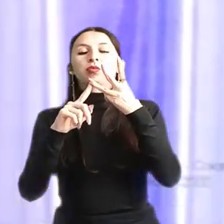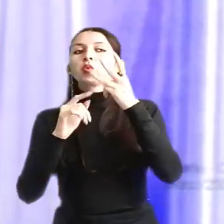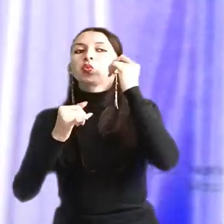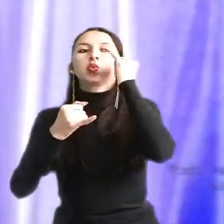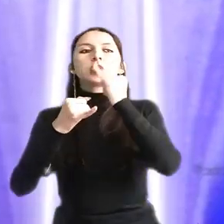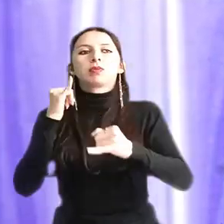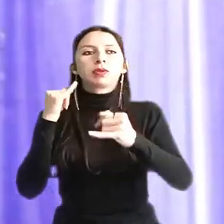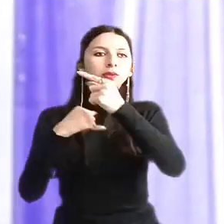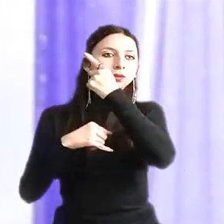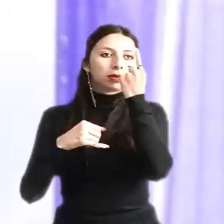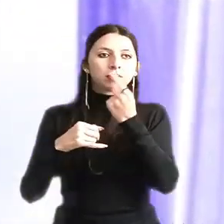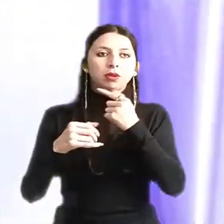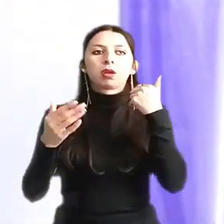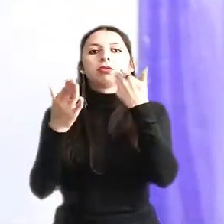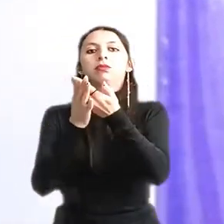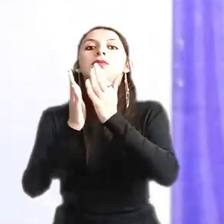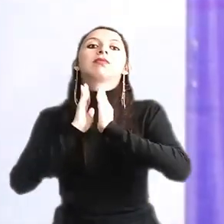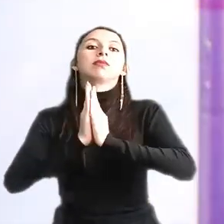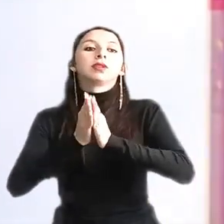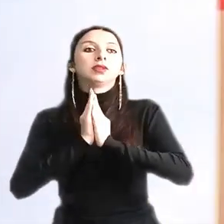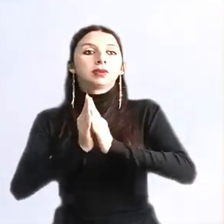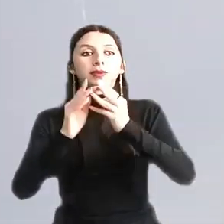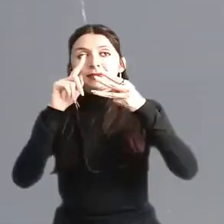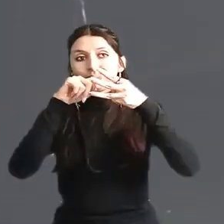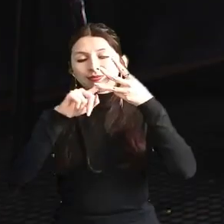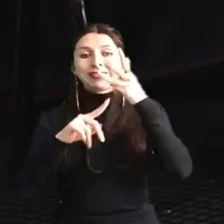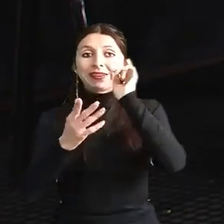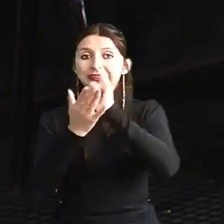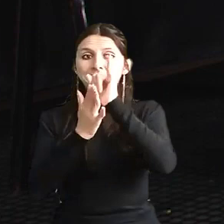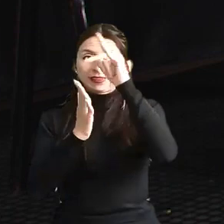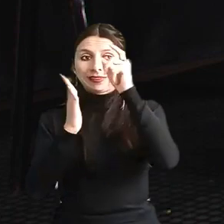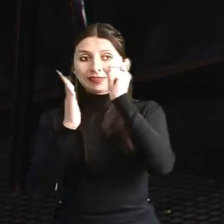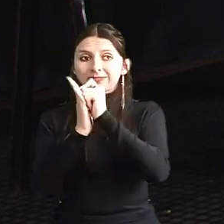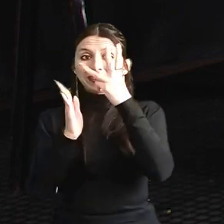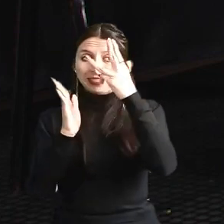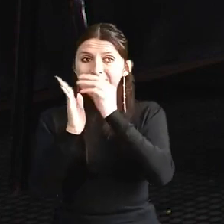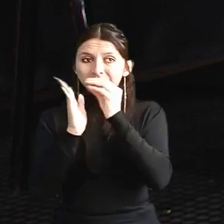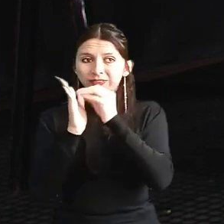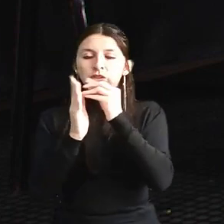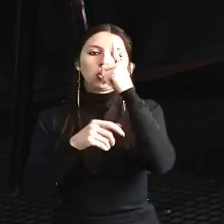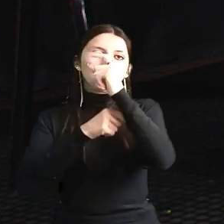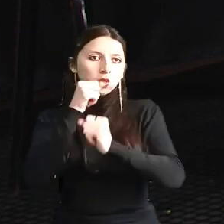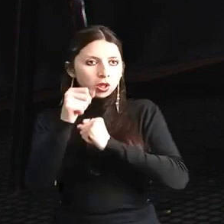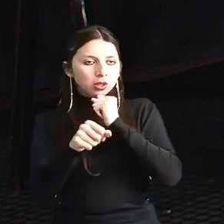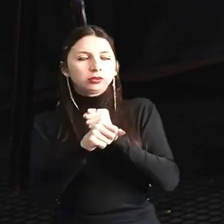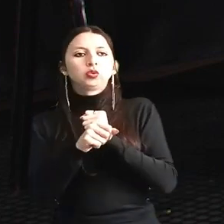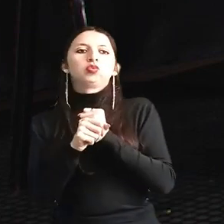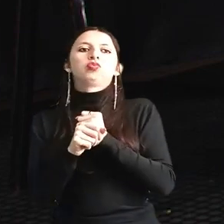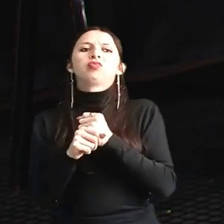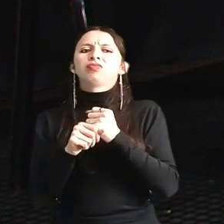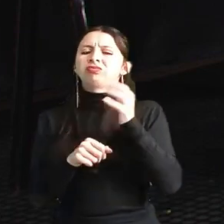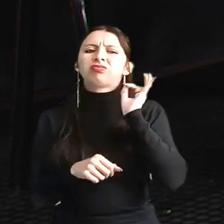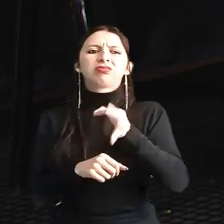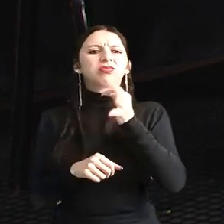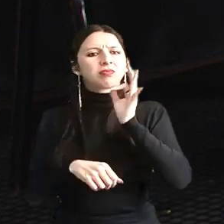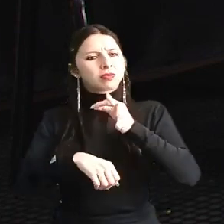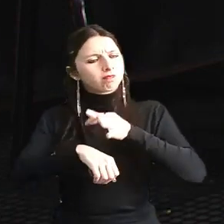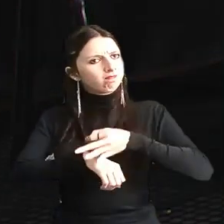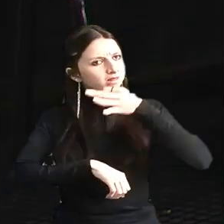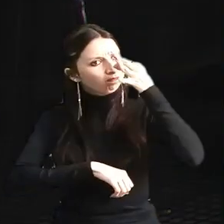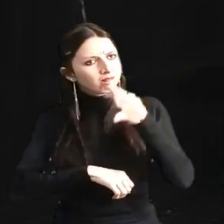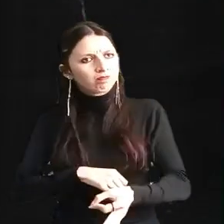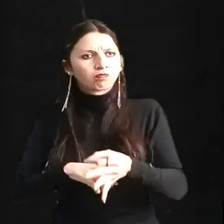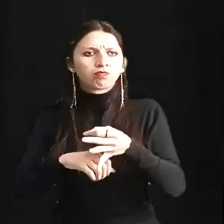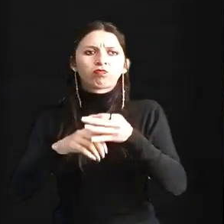y la final de septiembre a diciembre hemos mantenido la temporalidad hemos sido muy puntuales en